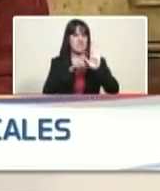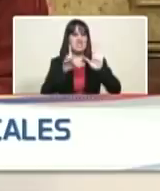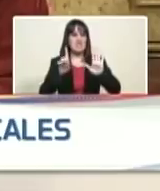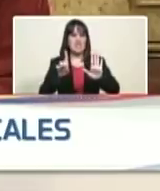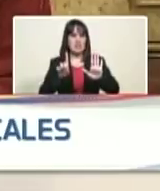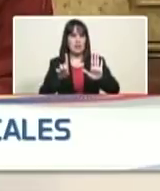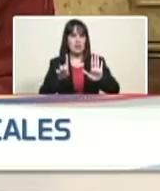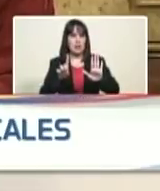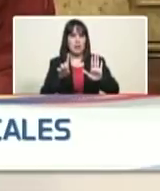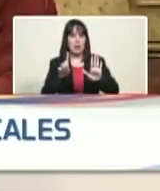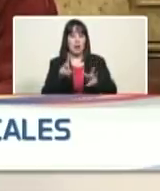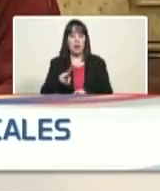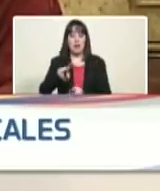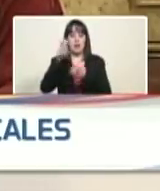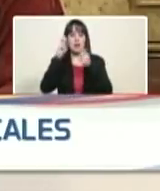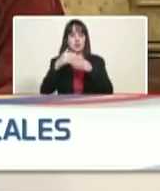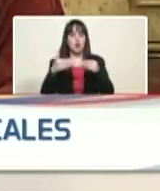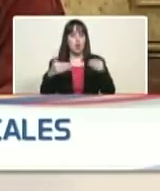ingreso de divisa.